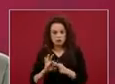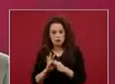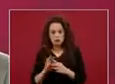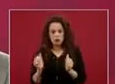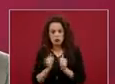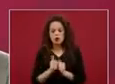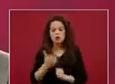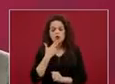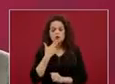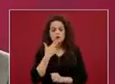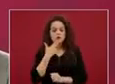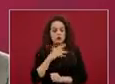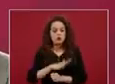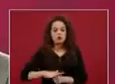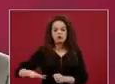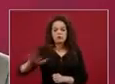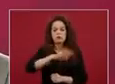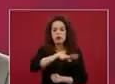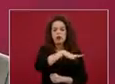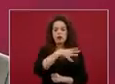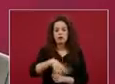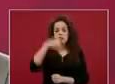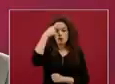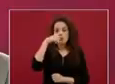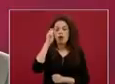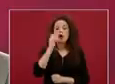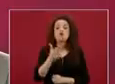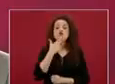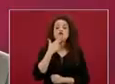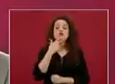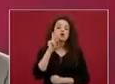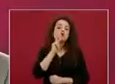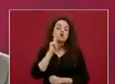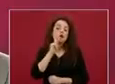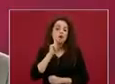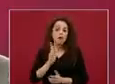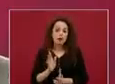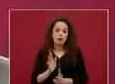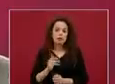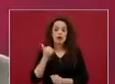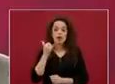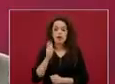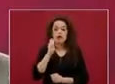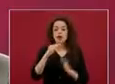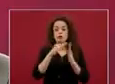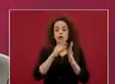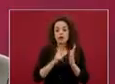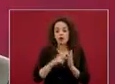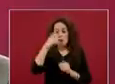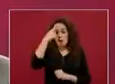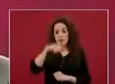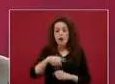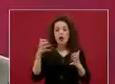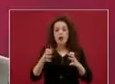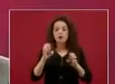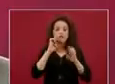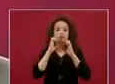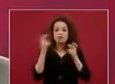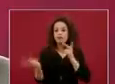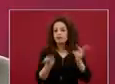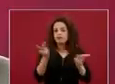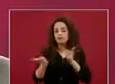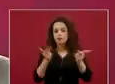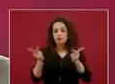se utilizan en general para el uso de pruebas serológicas y también la metodología del diseño de la encuesta para ver si tiene